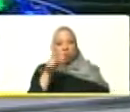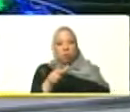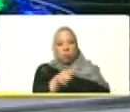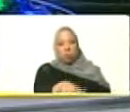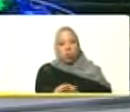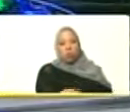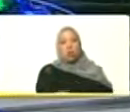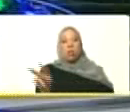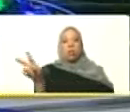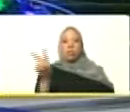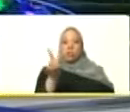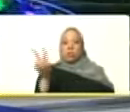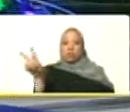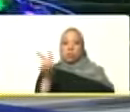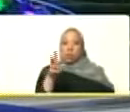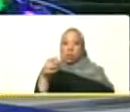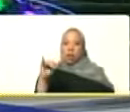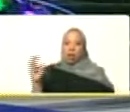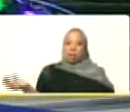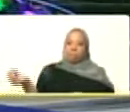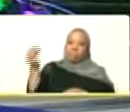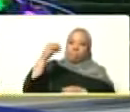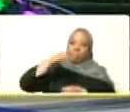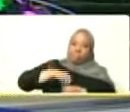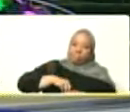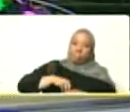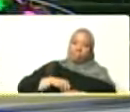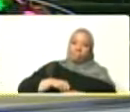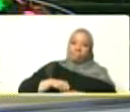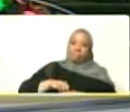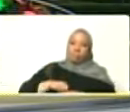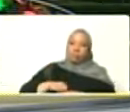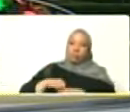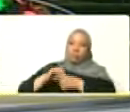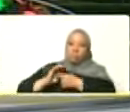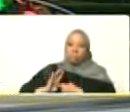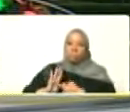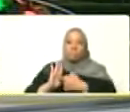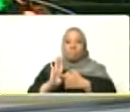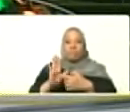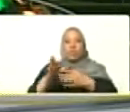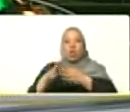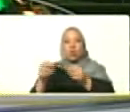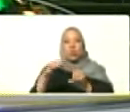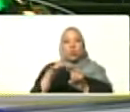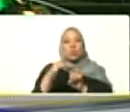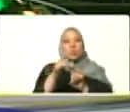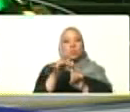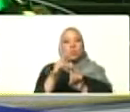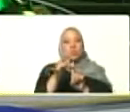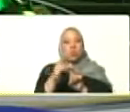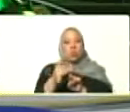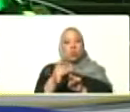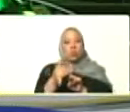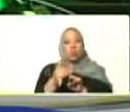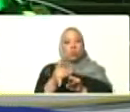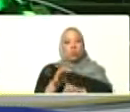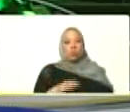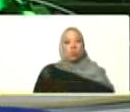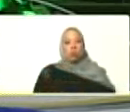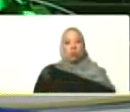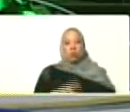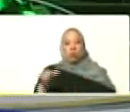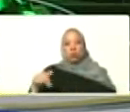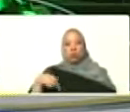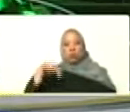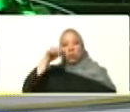Venezuela. Y cómo esa calidad se ha sobrepuesto a todas las circunstancias y